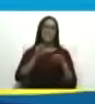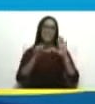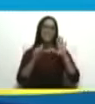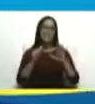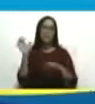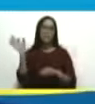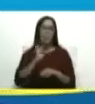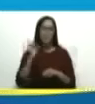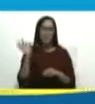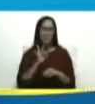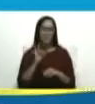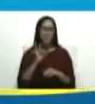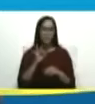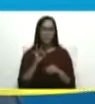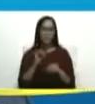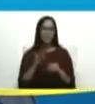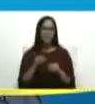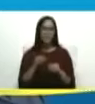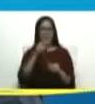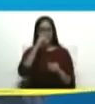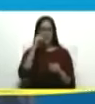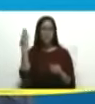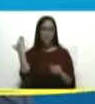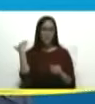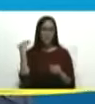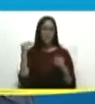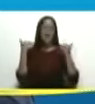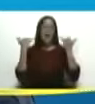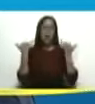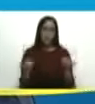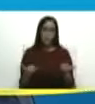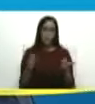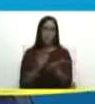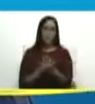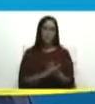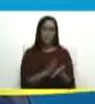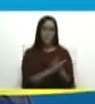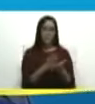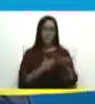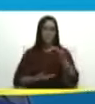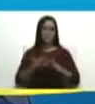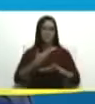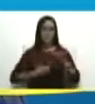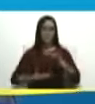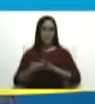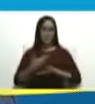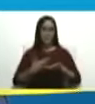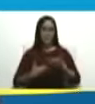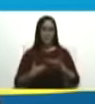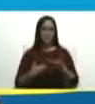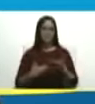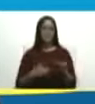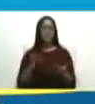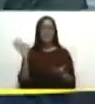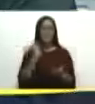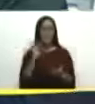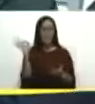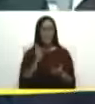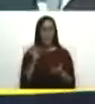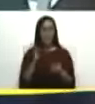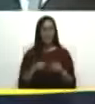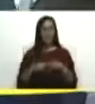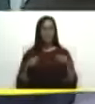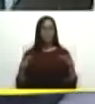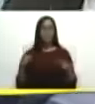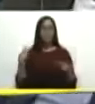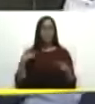436% en relación al año pasado. Ahora con estabilidad cambiaria, estabilidad de la tasa inflacionaria, teniendo